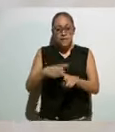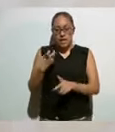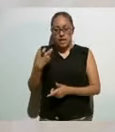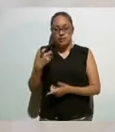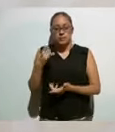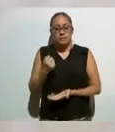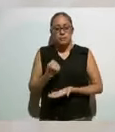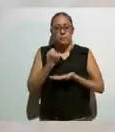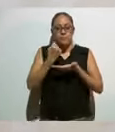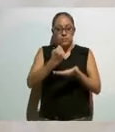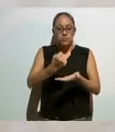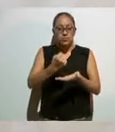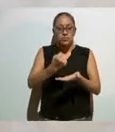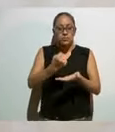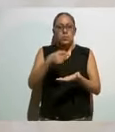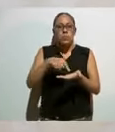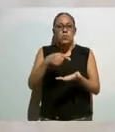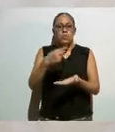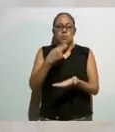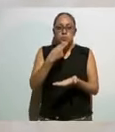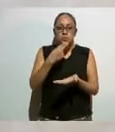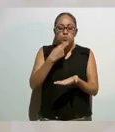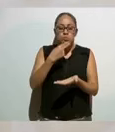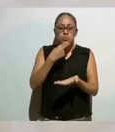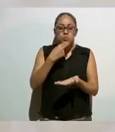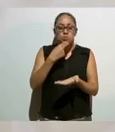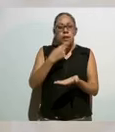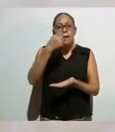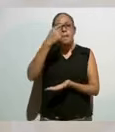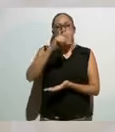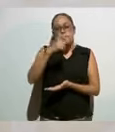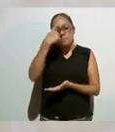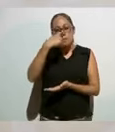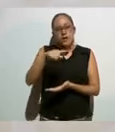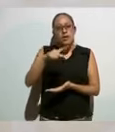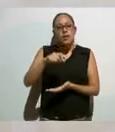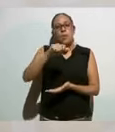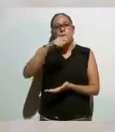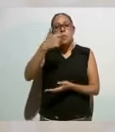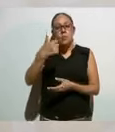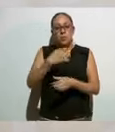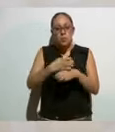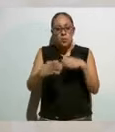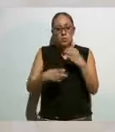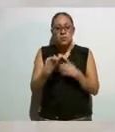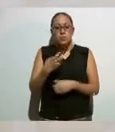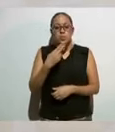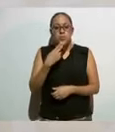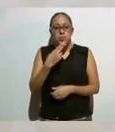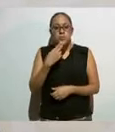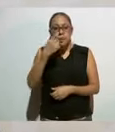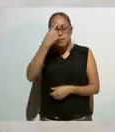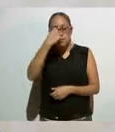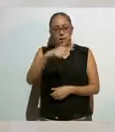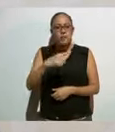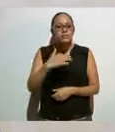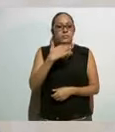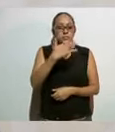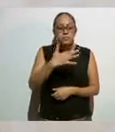presupuesto, se siga maiciando, se siga sobornando a